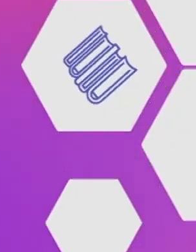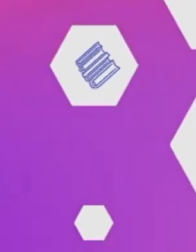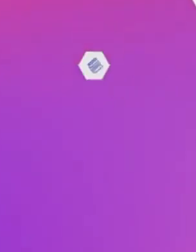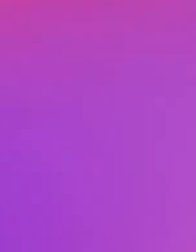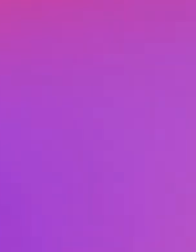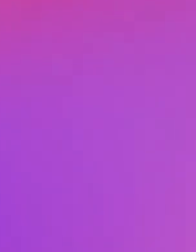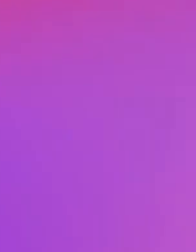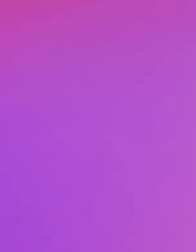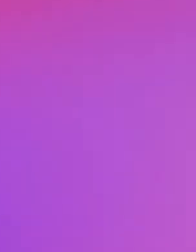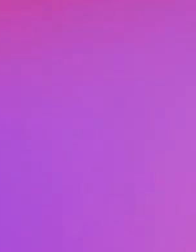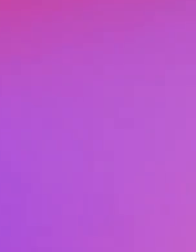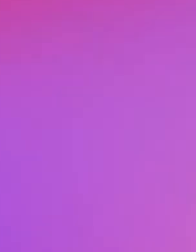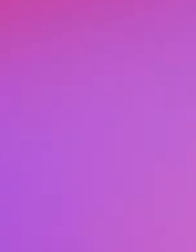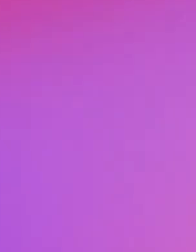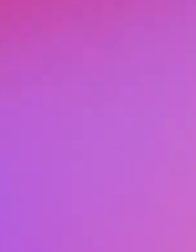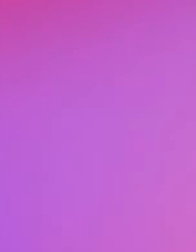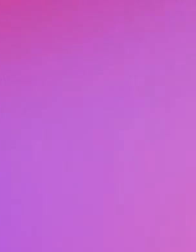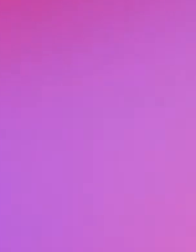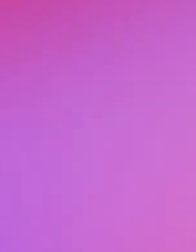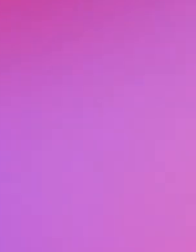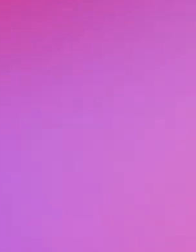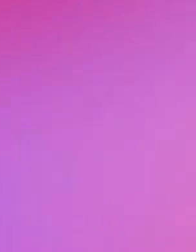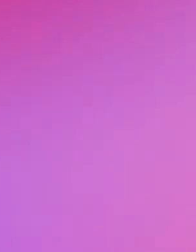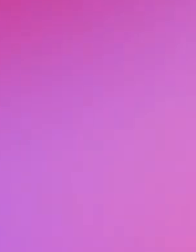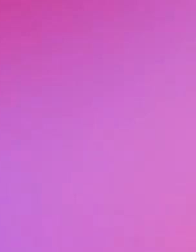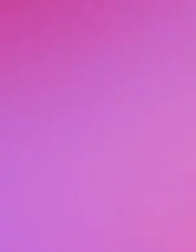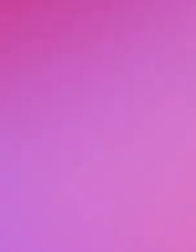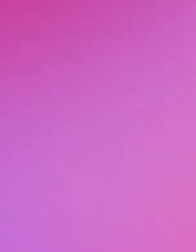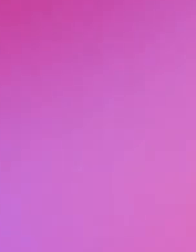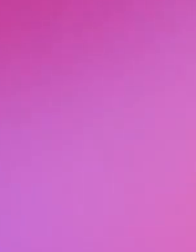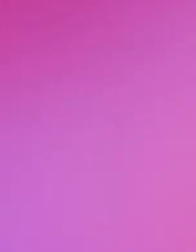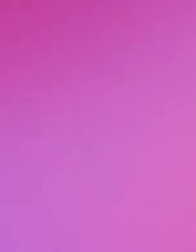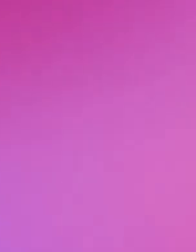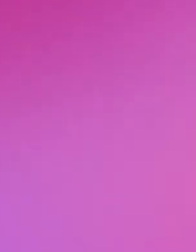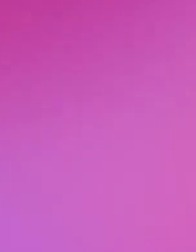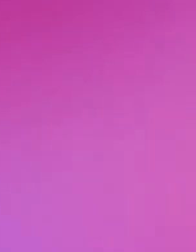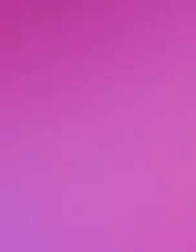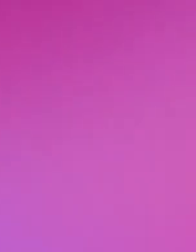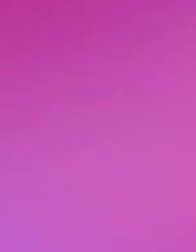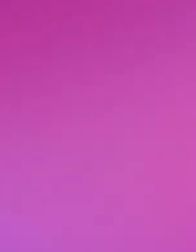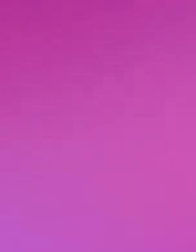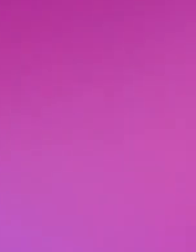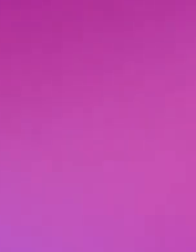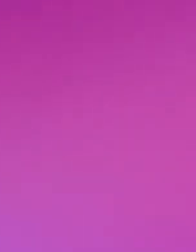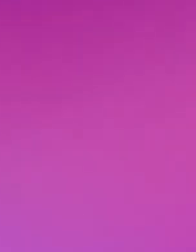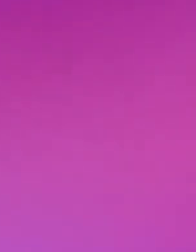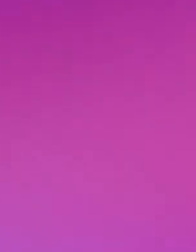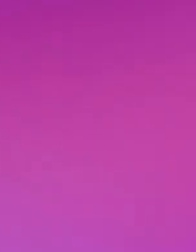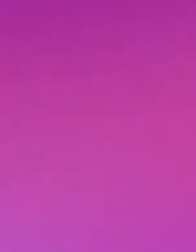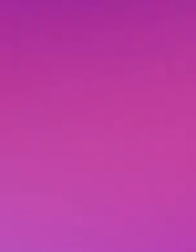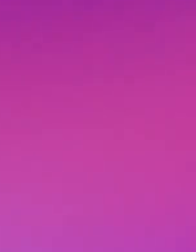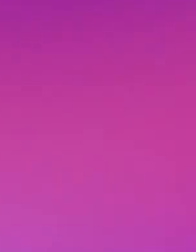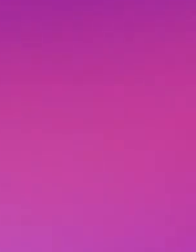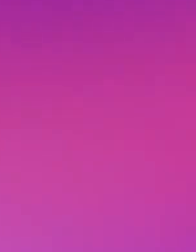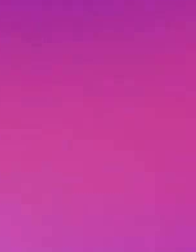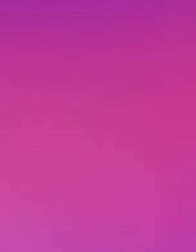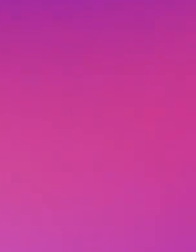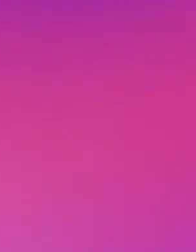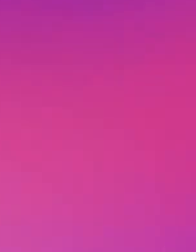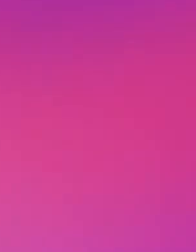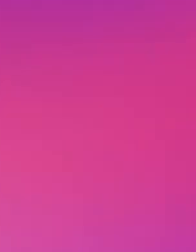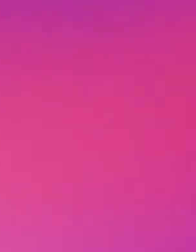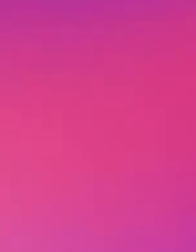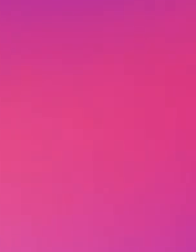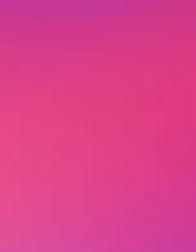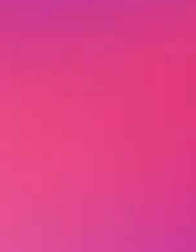Si tienes dudas o necesitas ayuda, llama al Centro de Apoyo Pedagógico a Distancia. El número de teléfono para